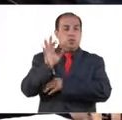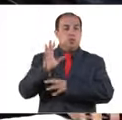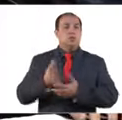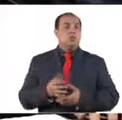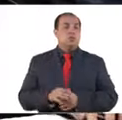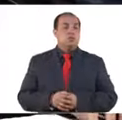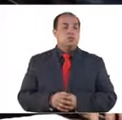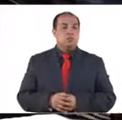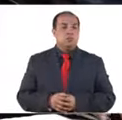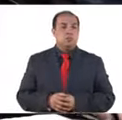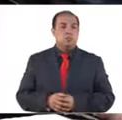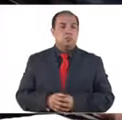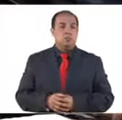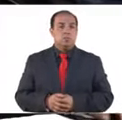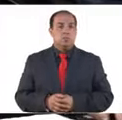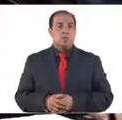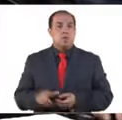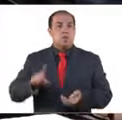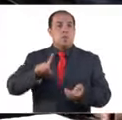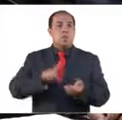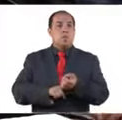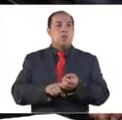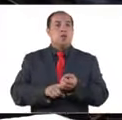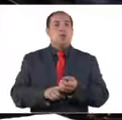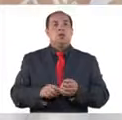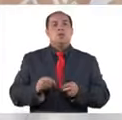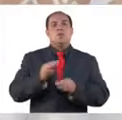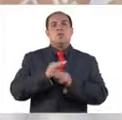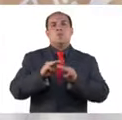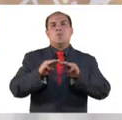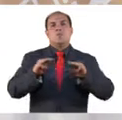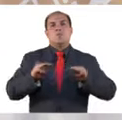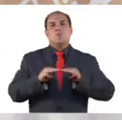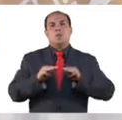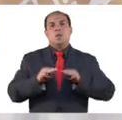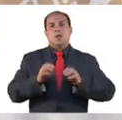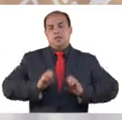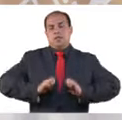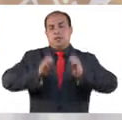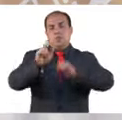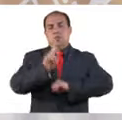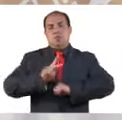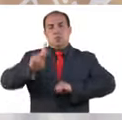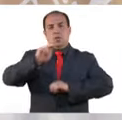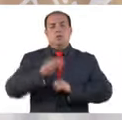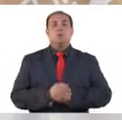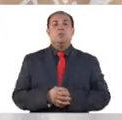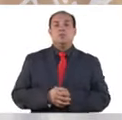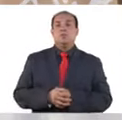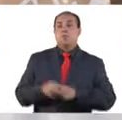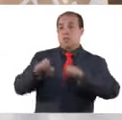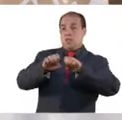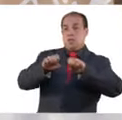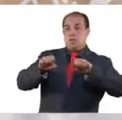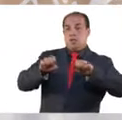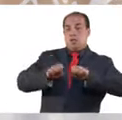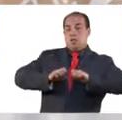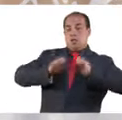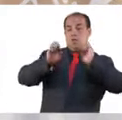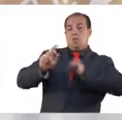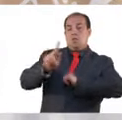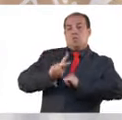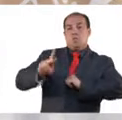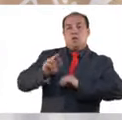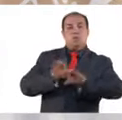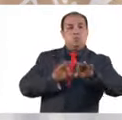aportar inmuebles públicos? Sí, la escuela? En inmuebles públicos se ha hecho un trabajo muy importante. Desde